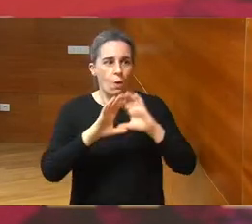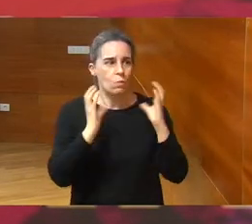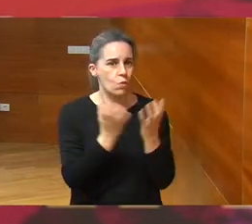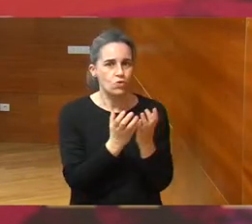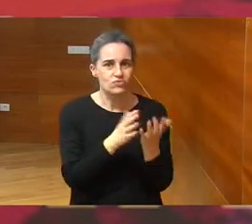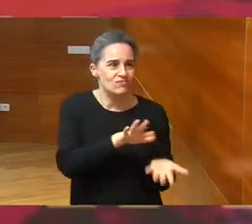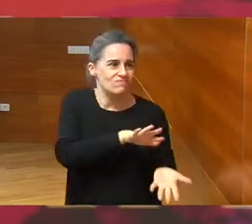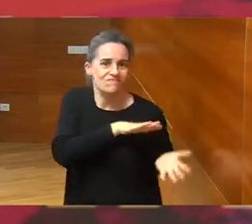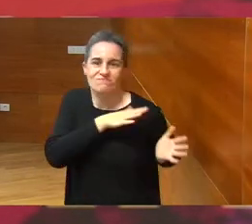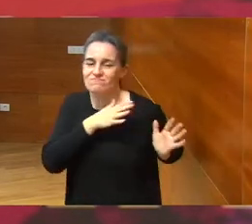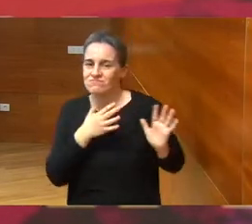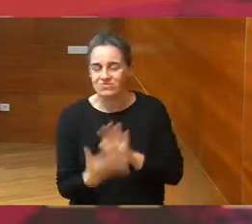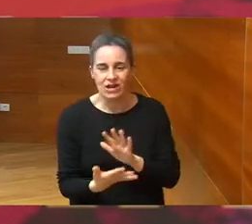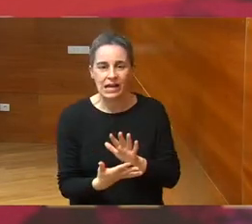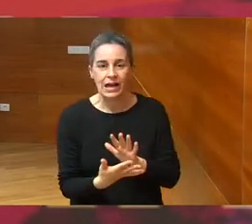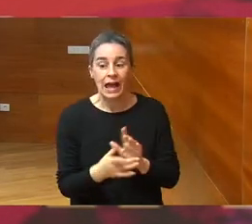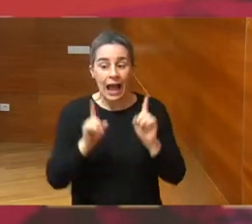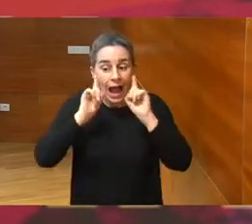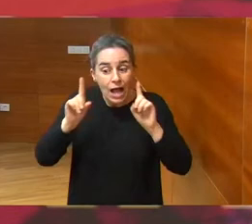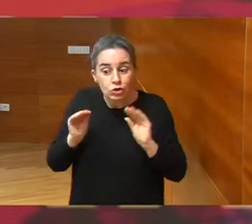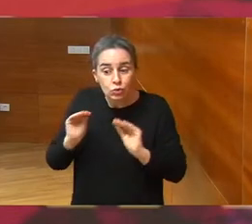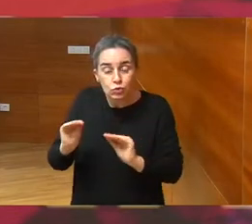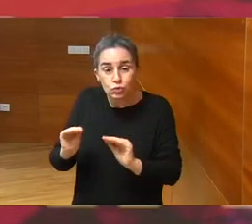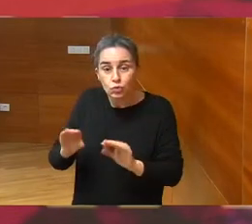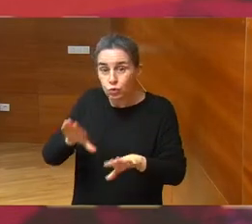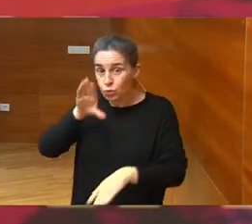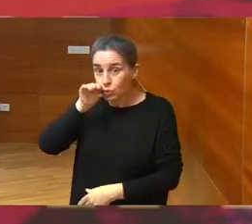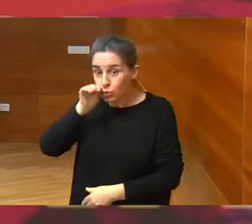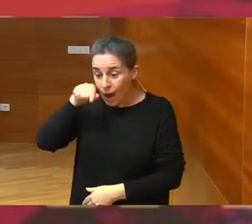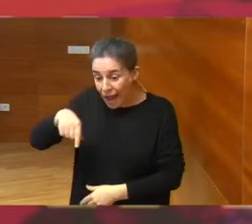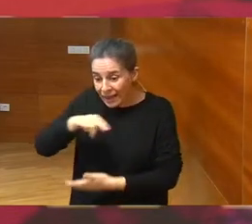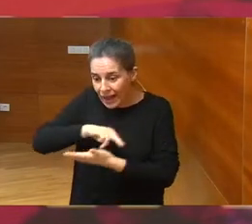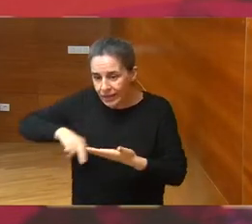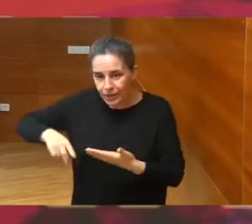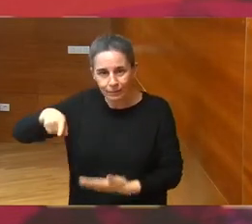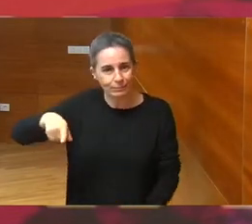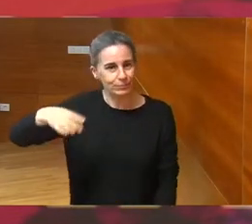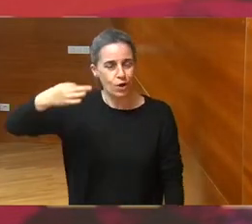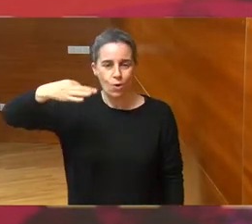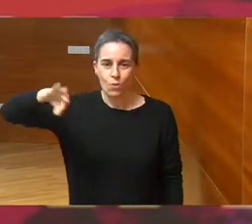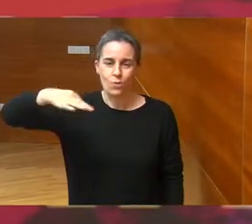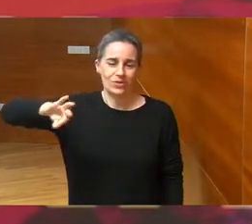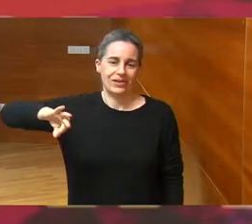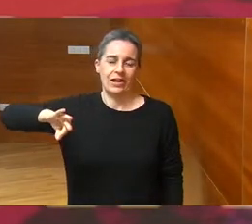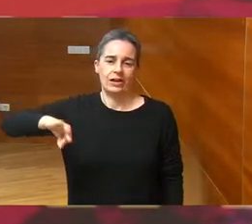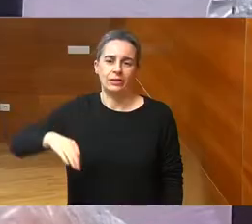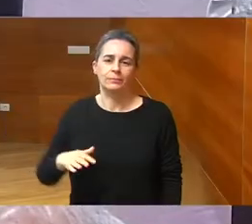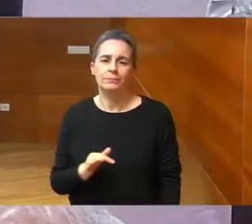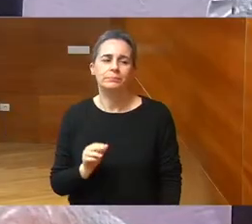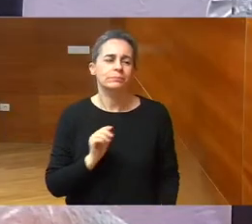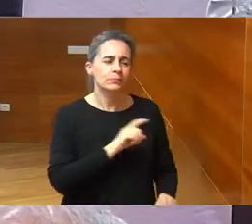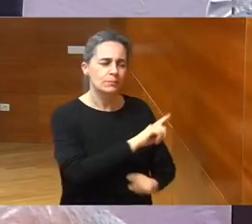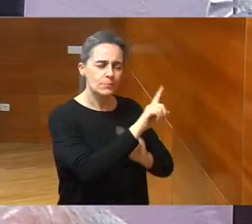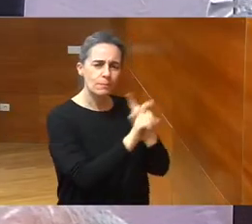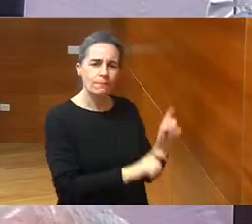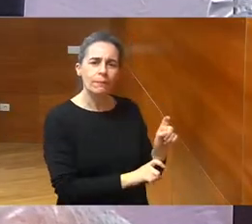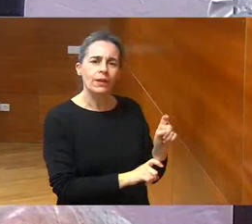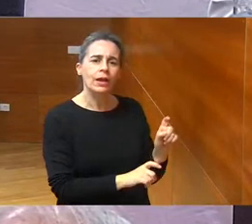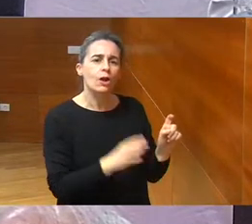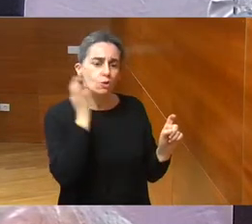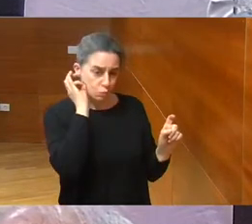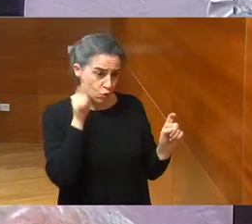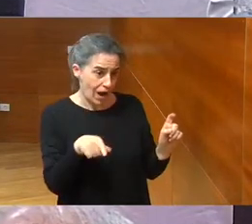aquí en Galicia evidentemente fue un caso único y De dónde viene garrapaza